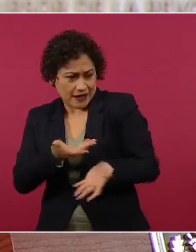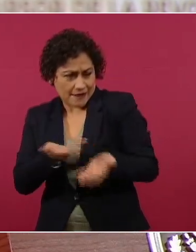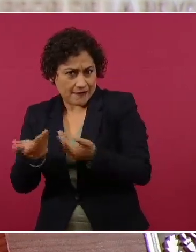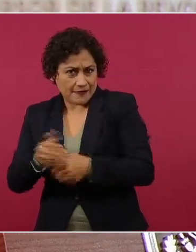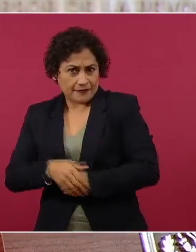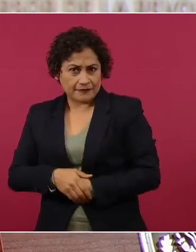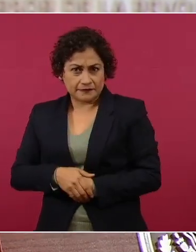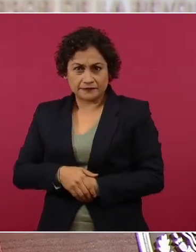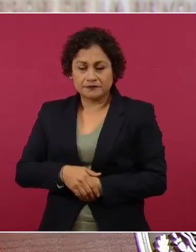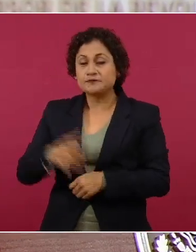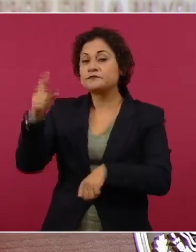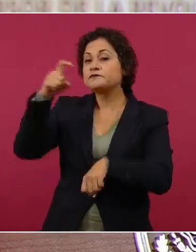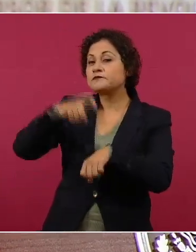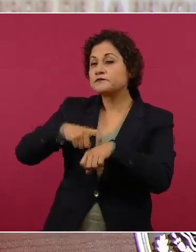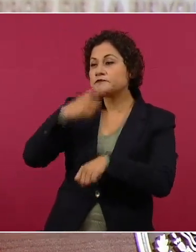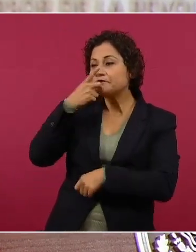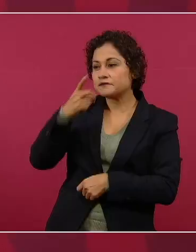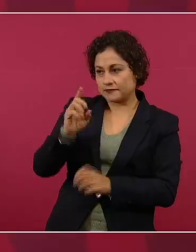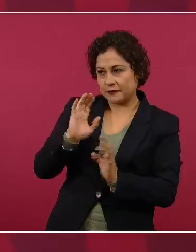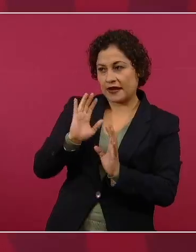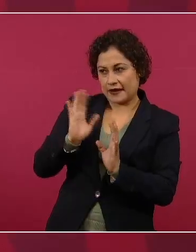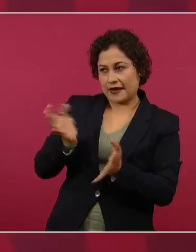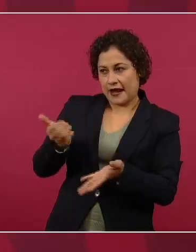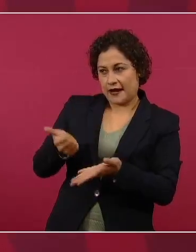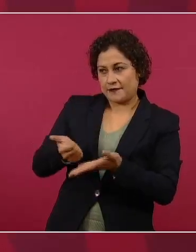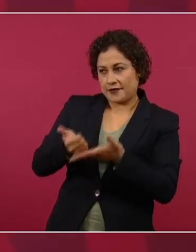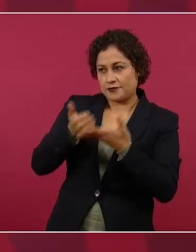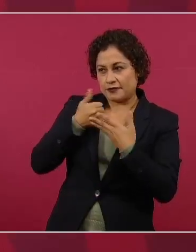Sí, dice, ya me ayudaste.